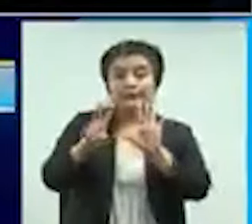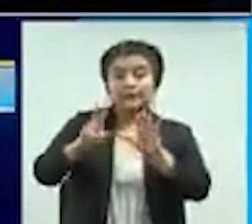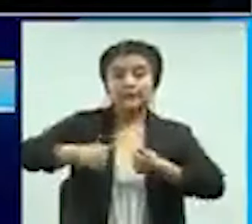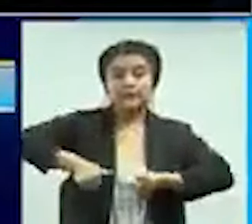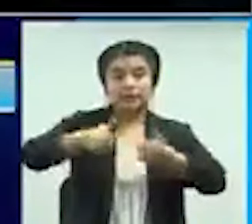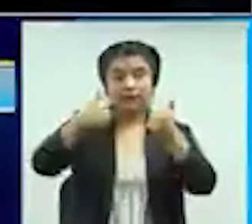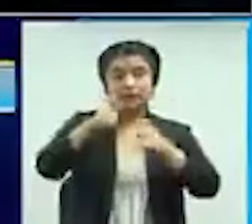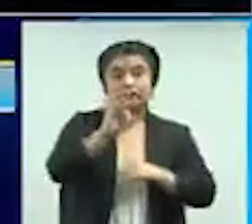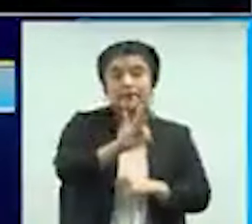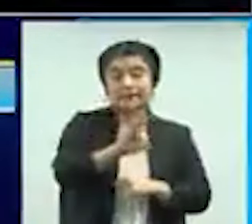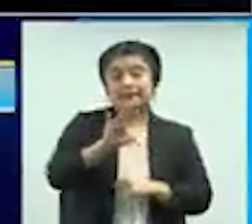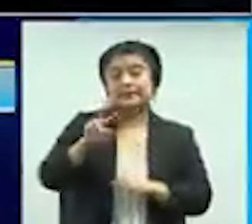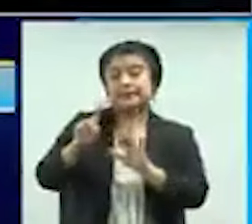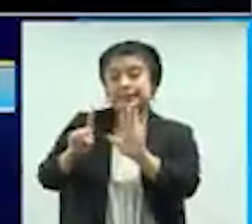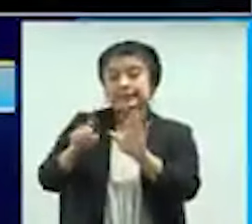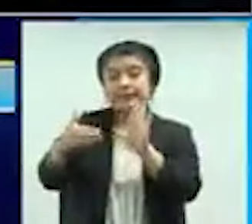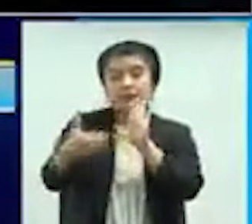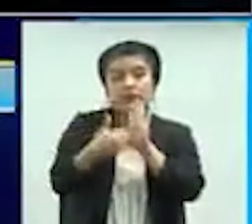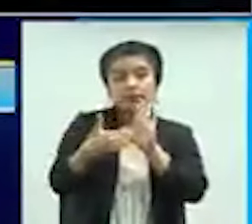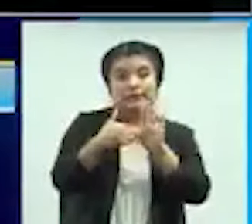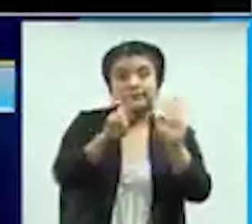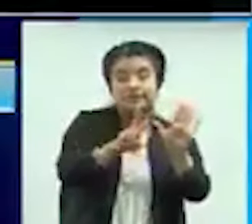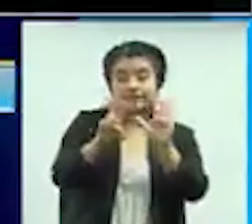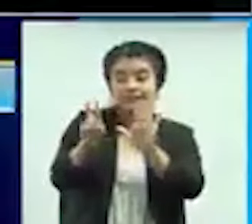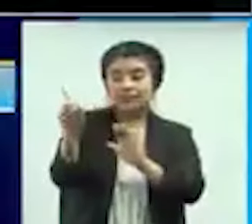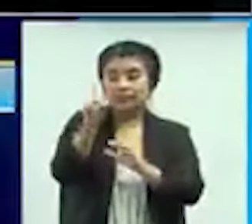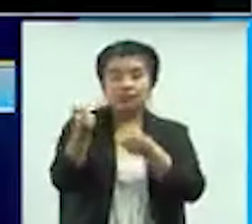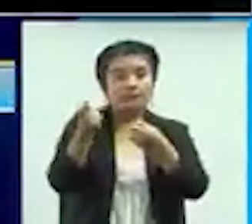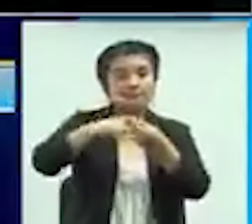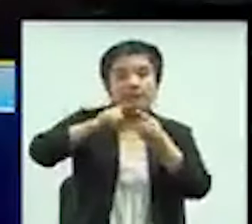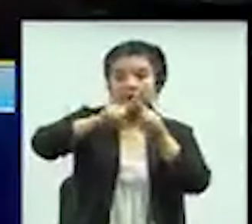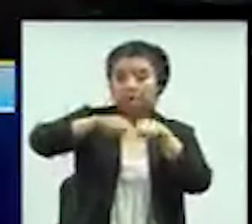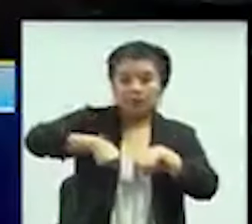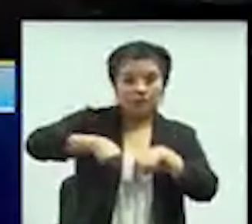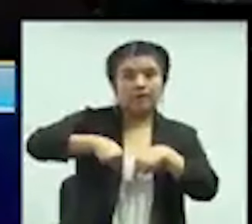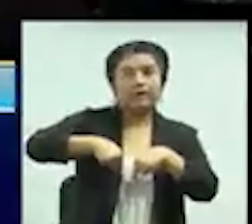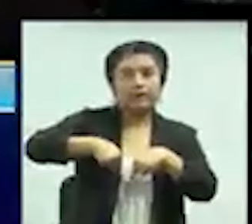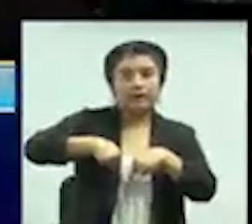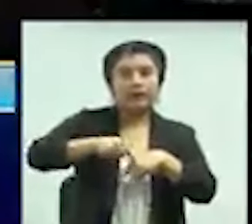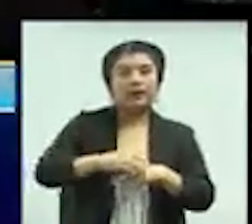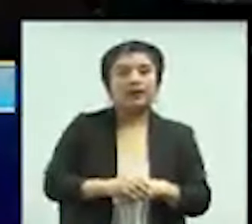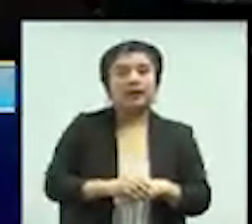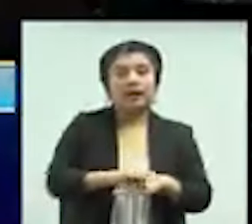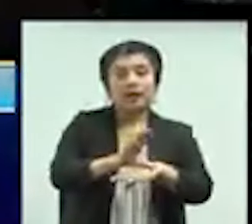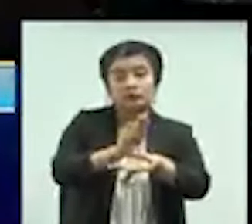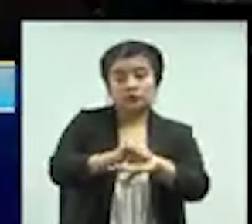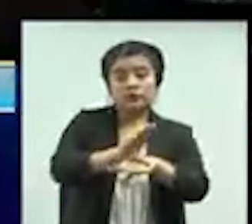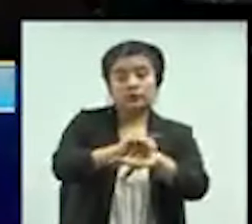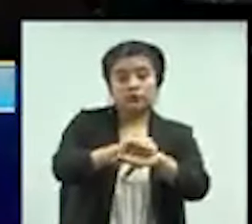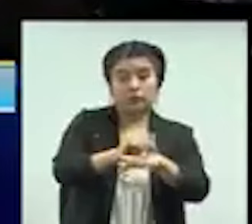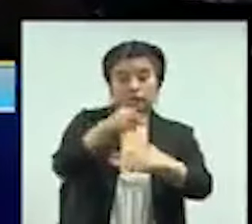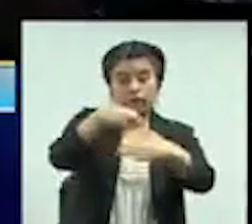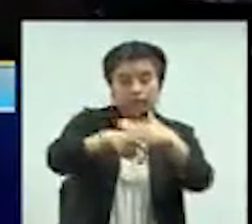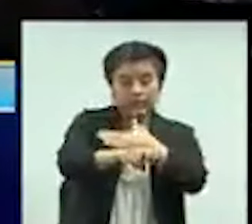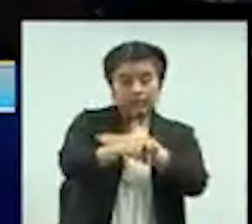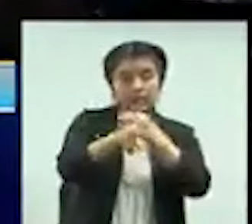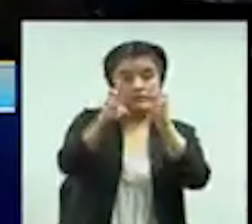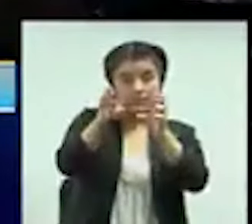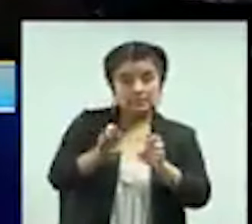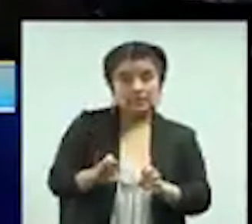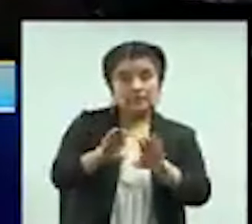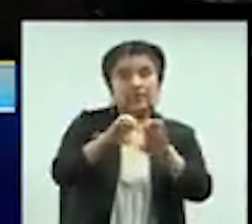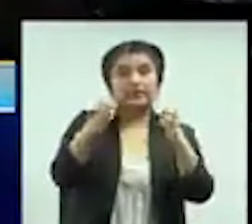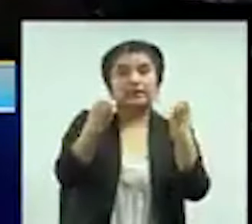47 a favor, 36 en contra, 77 ausentes, por lo que en minoría queda improbada la moción de ingreso a las personas de